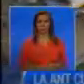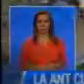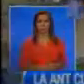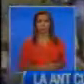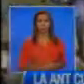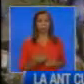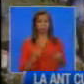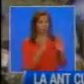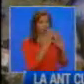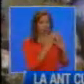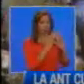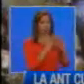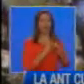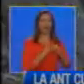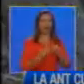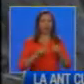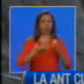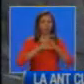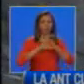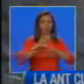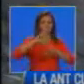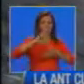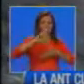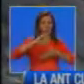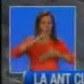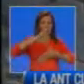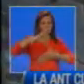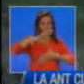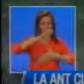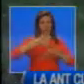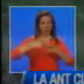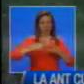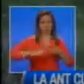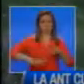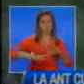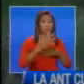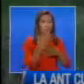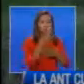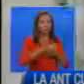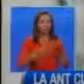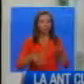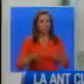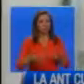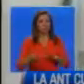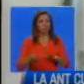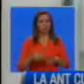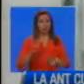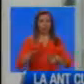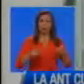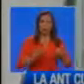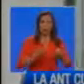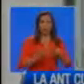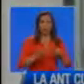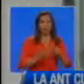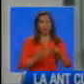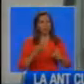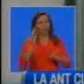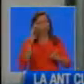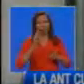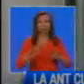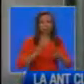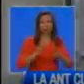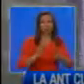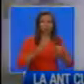Frente de este bus de la cooperativa Panamericana en el que fallecieron 15 personas continúa generando reacciones. Este lunes encontramos a los representantes